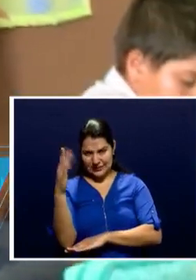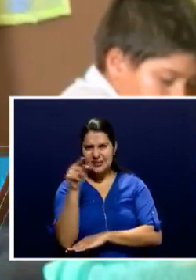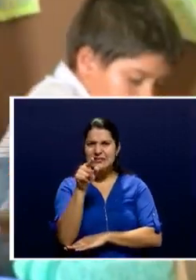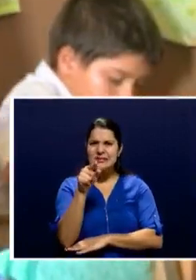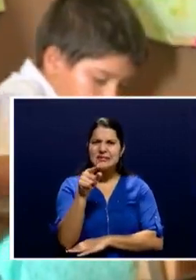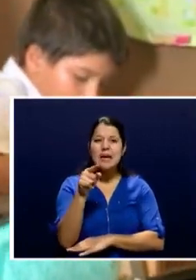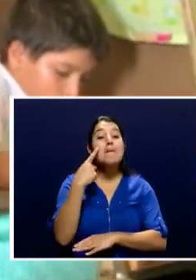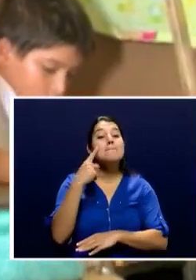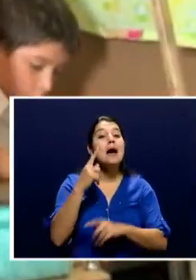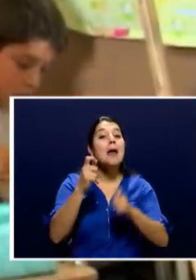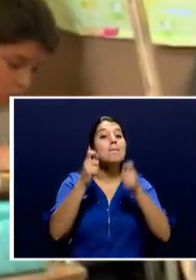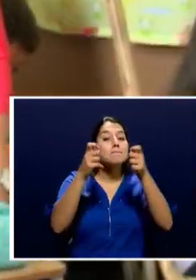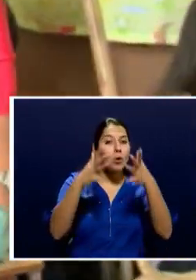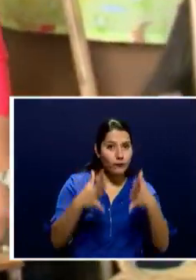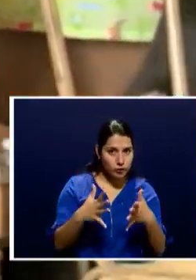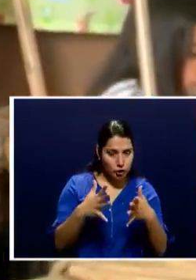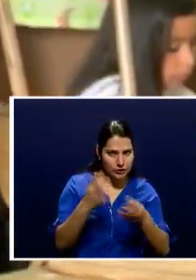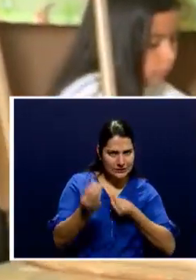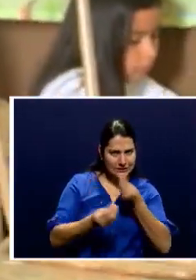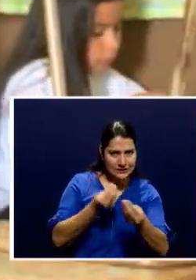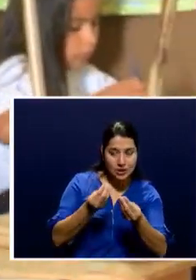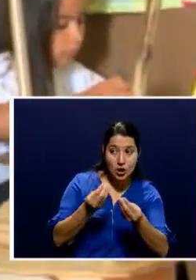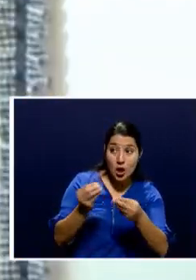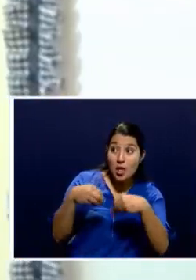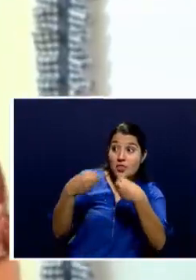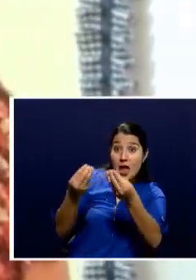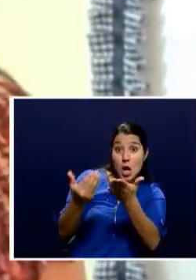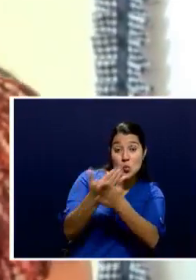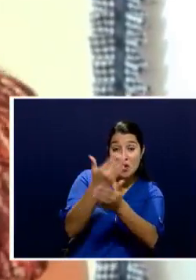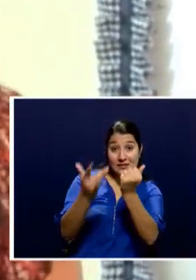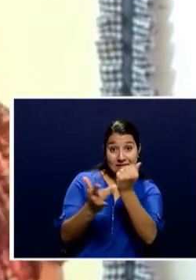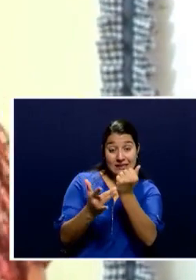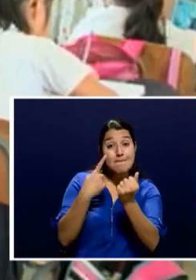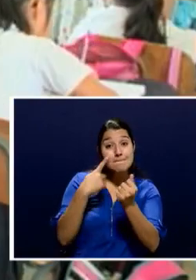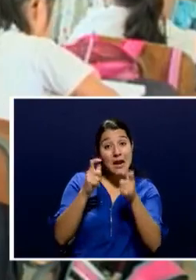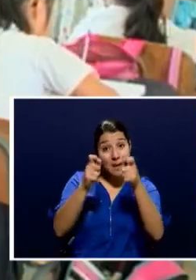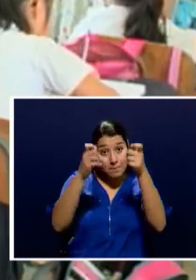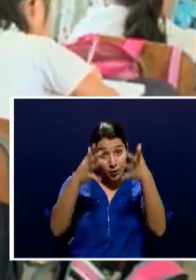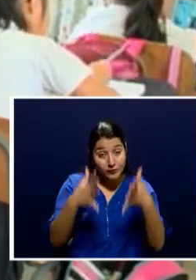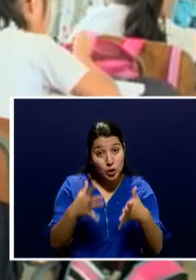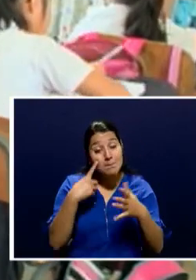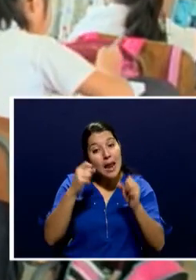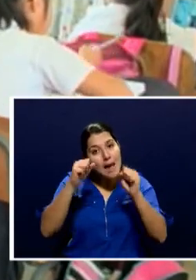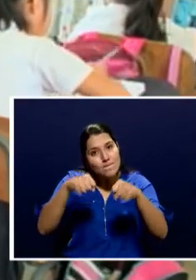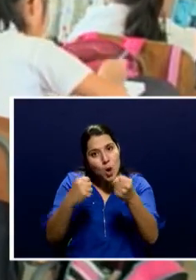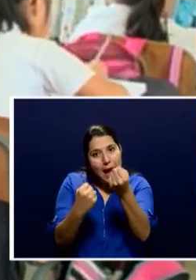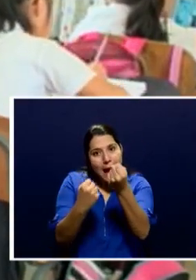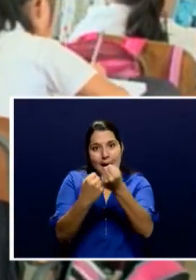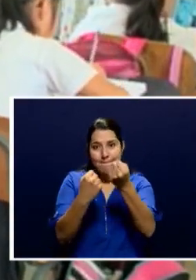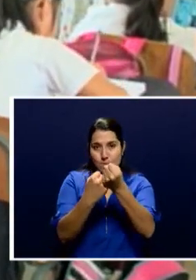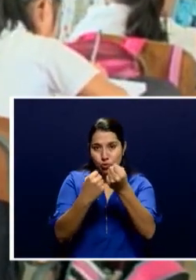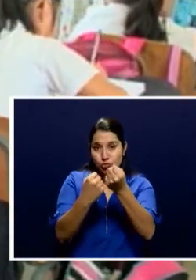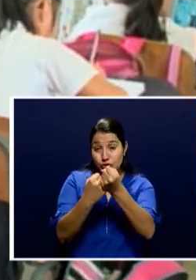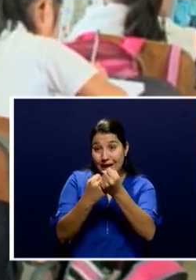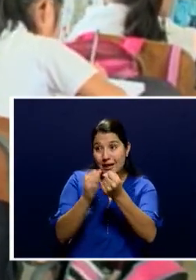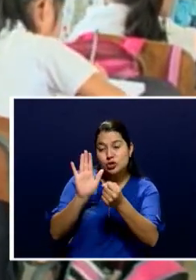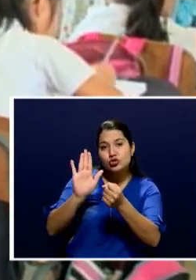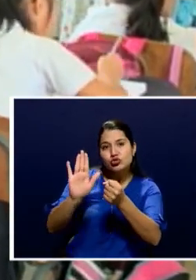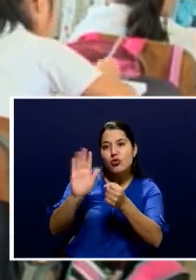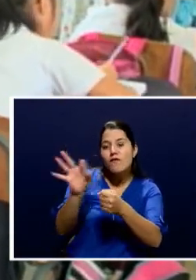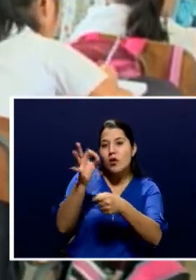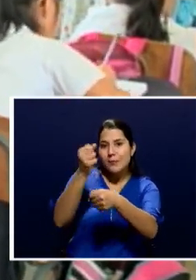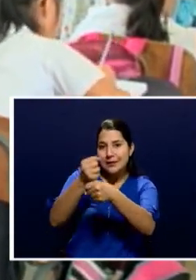a los docentes. Ahí se ofrecerán novedosas herramientas para las y los educadores para apoyar la transformación curricular,